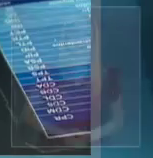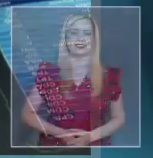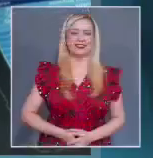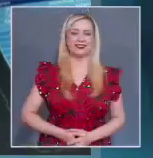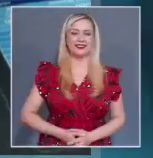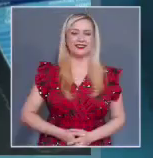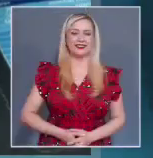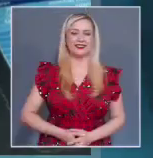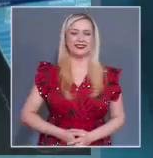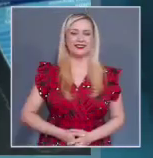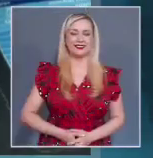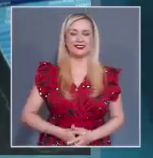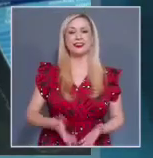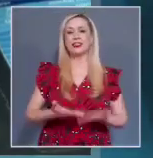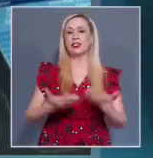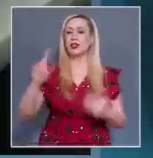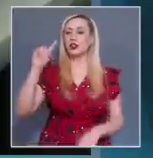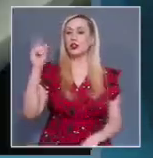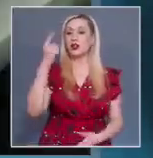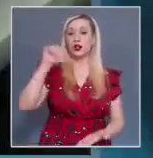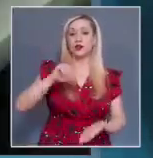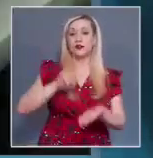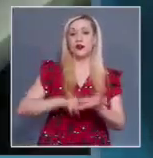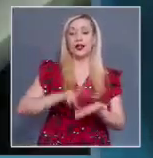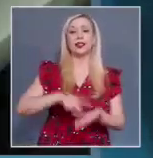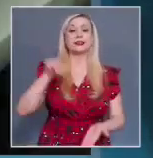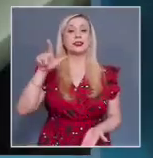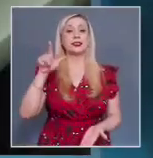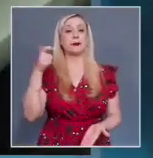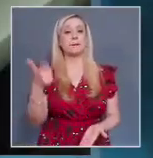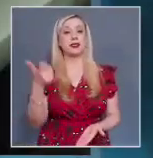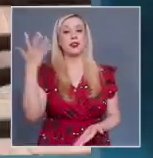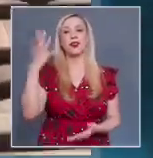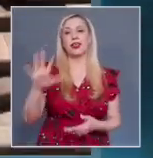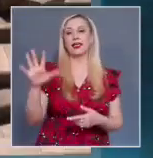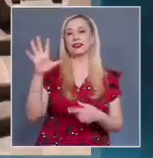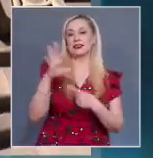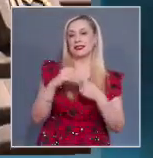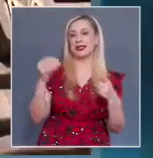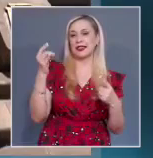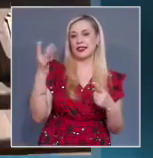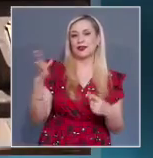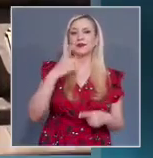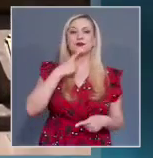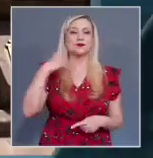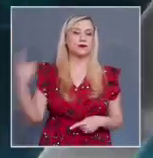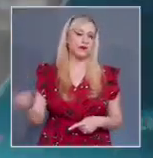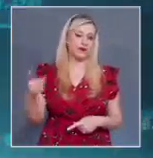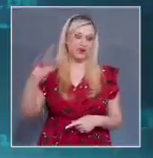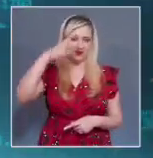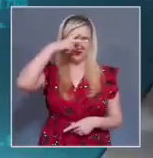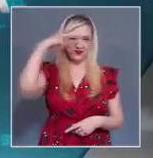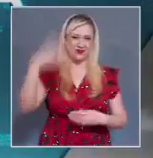El tipo de cambio se ubicó en 17 pesos con 10 centavos por dólar, de acuerdo con información del Banco de